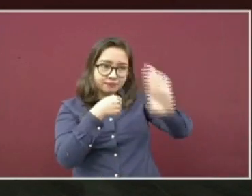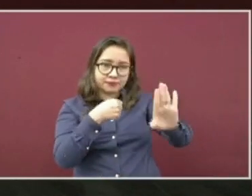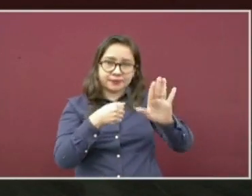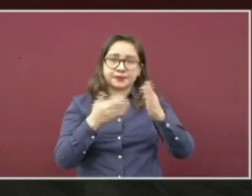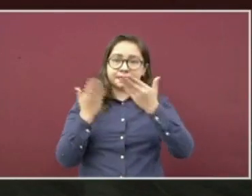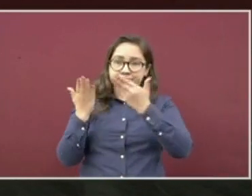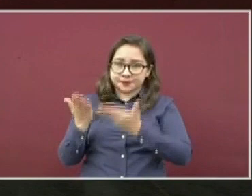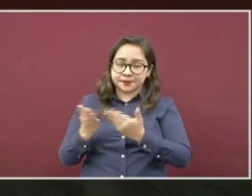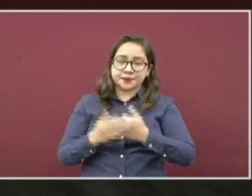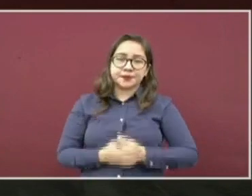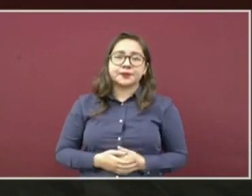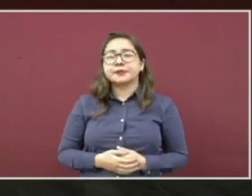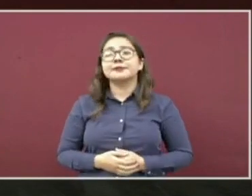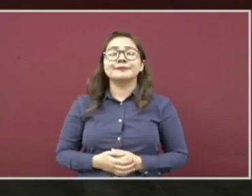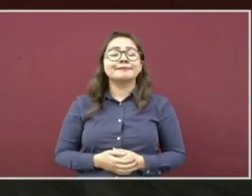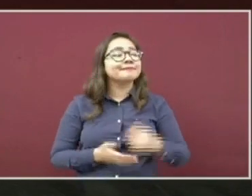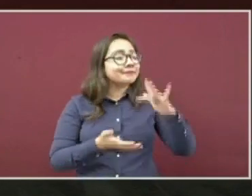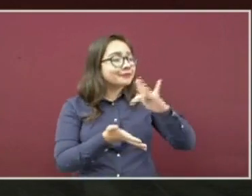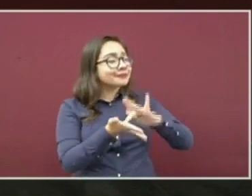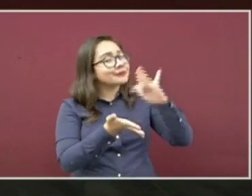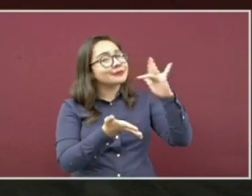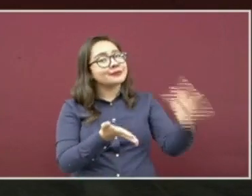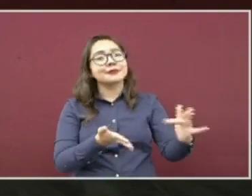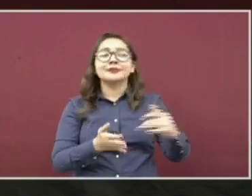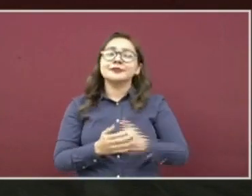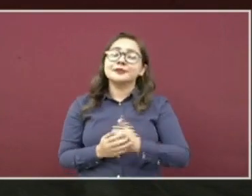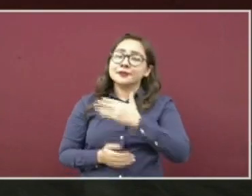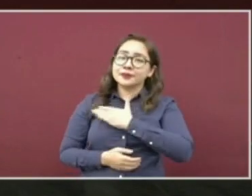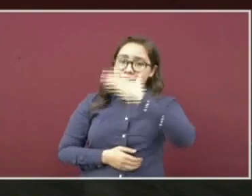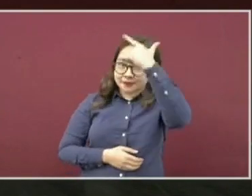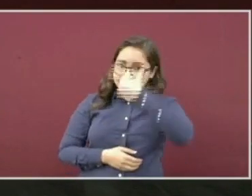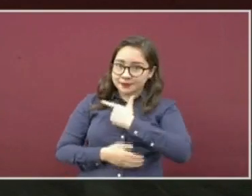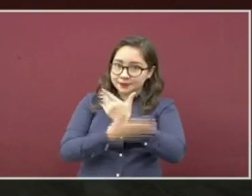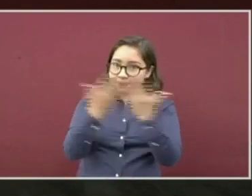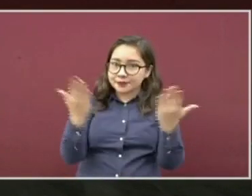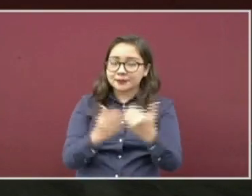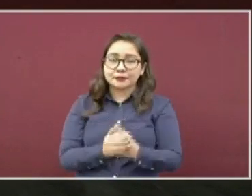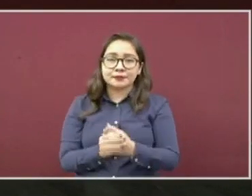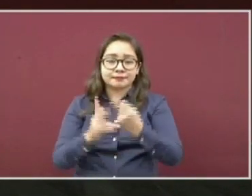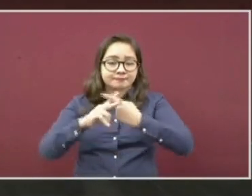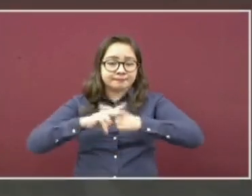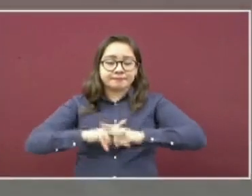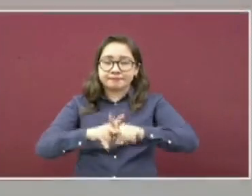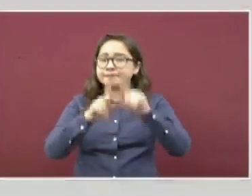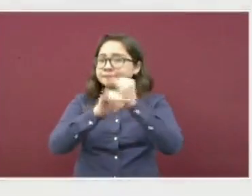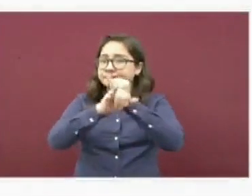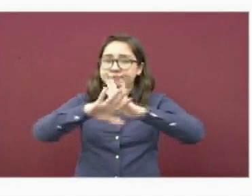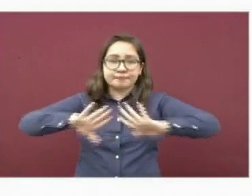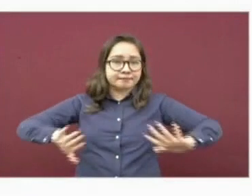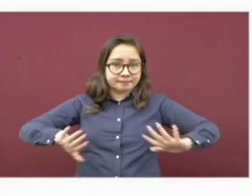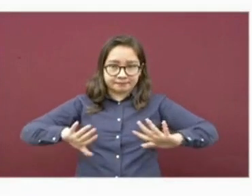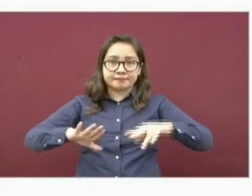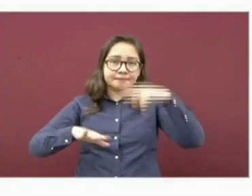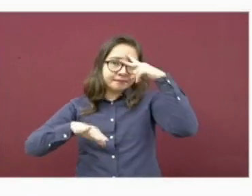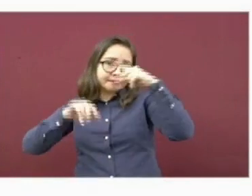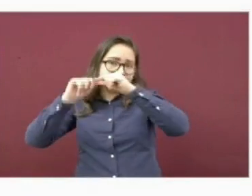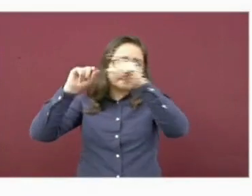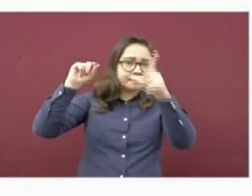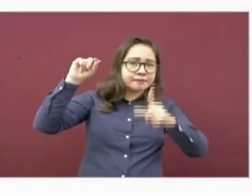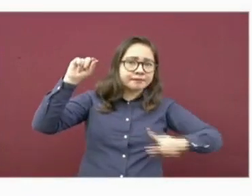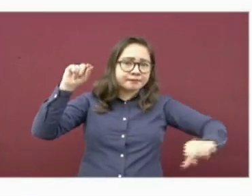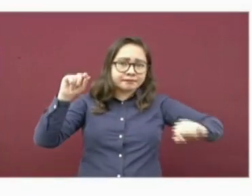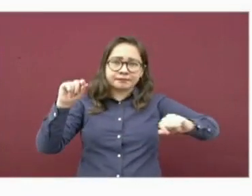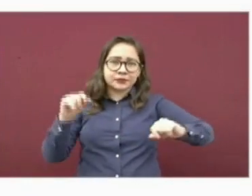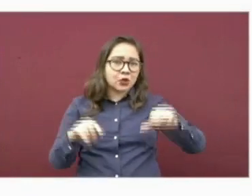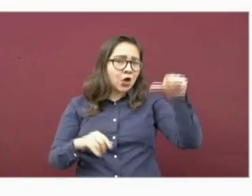Espejo. Gracias, doctor Ramos Alor. Buenas noches. Iniciamos con la información a nivel nacional, en donde hasta